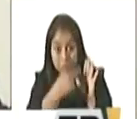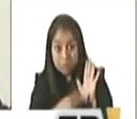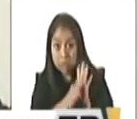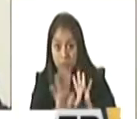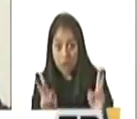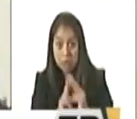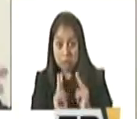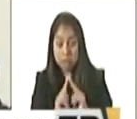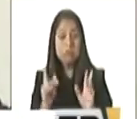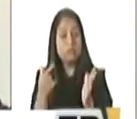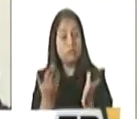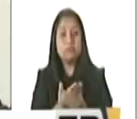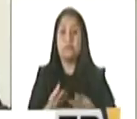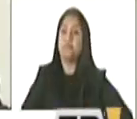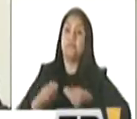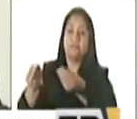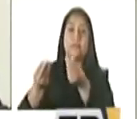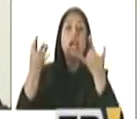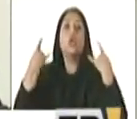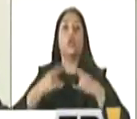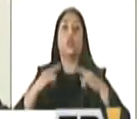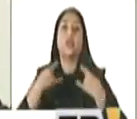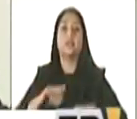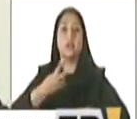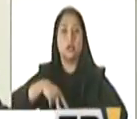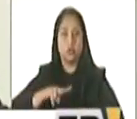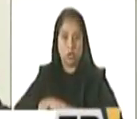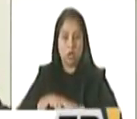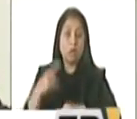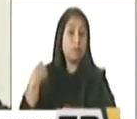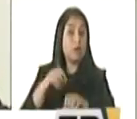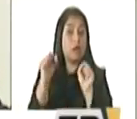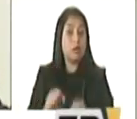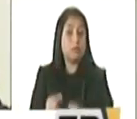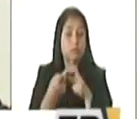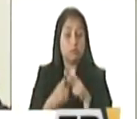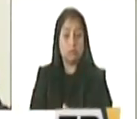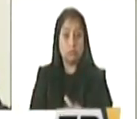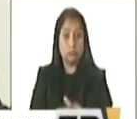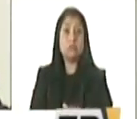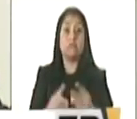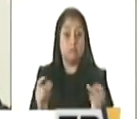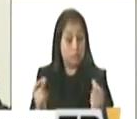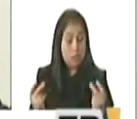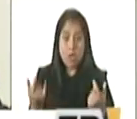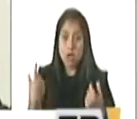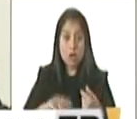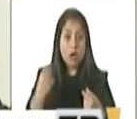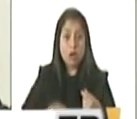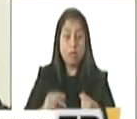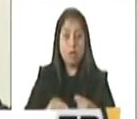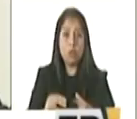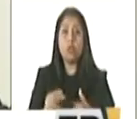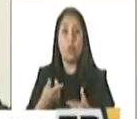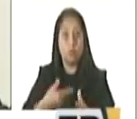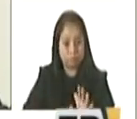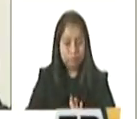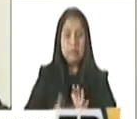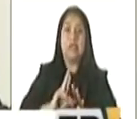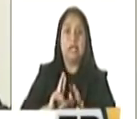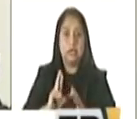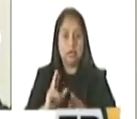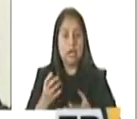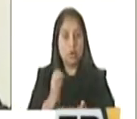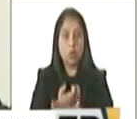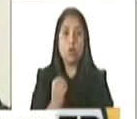de la República, de urgencia nacional para que podamos principiar cuanto antes la recuperación económica del país,